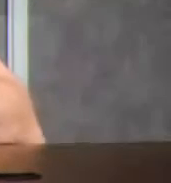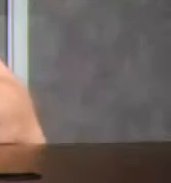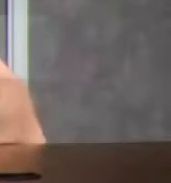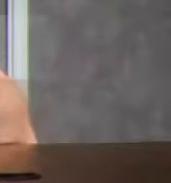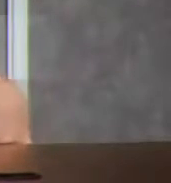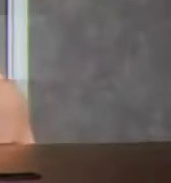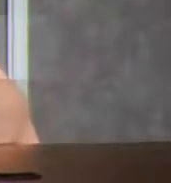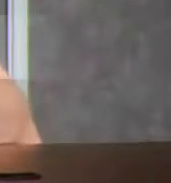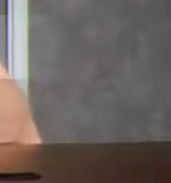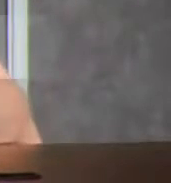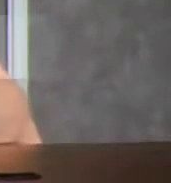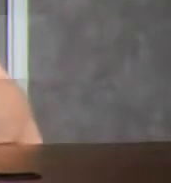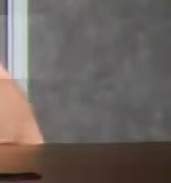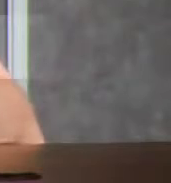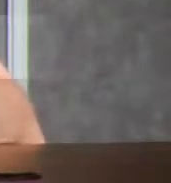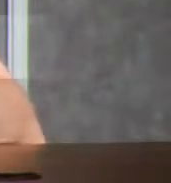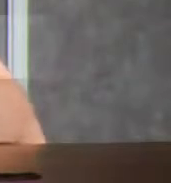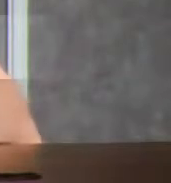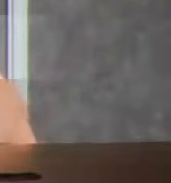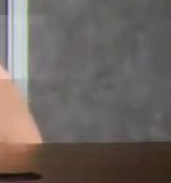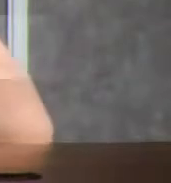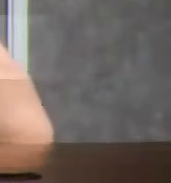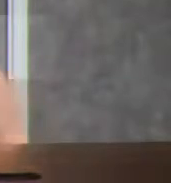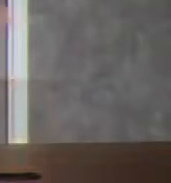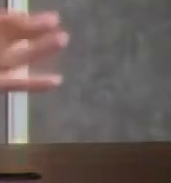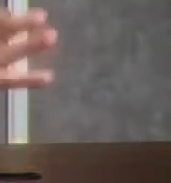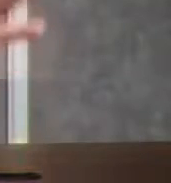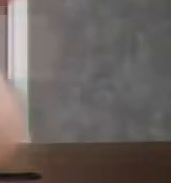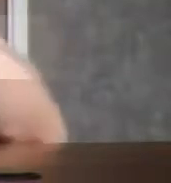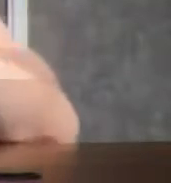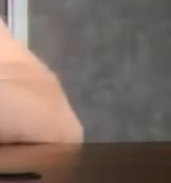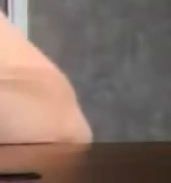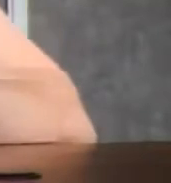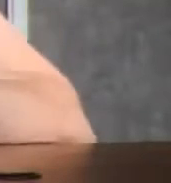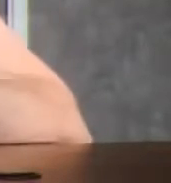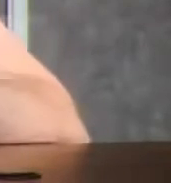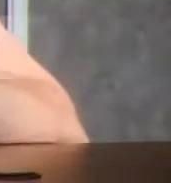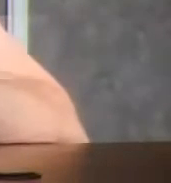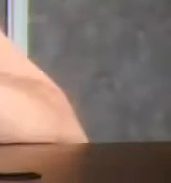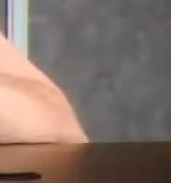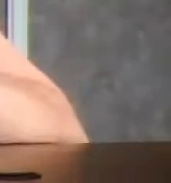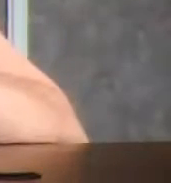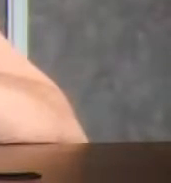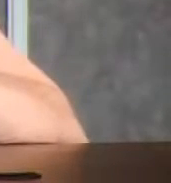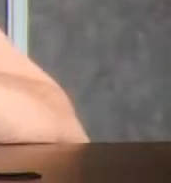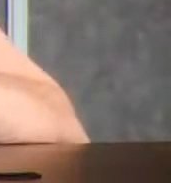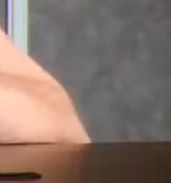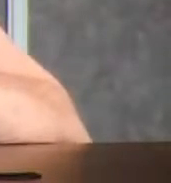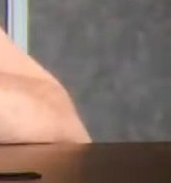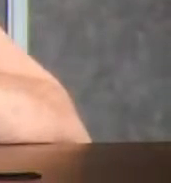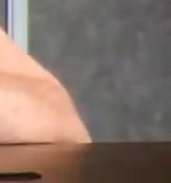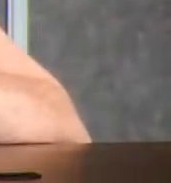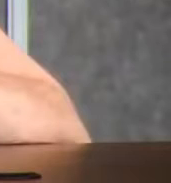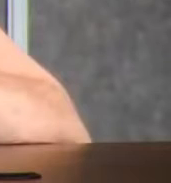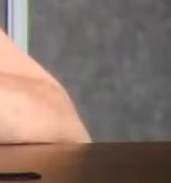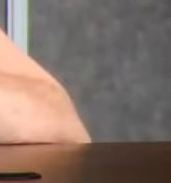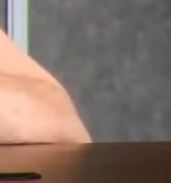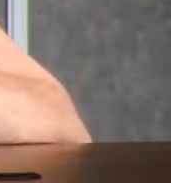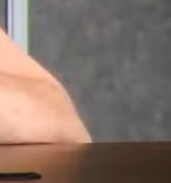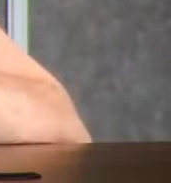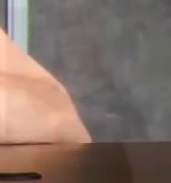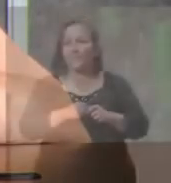sólidos voluminosos, arenas, grasas y aceites, y visualicemos que ya todo eso no está llegando de forma cruda a nuestros